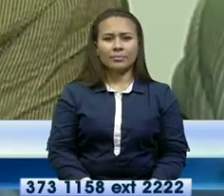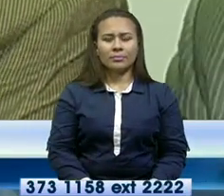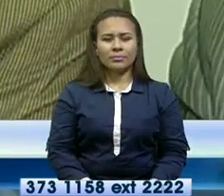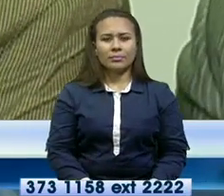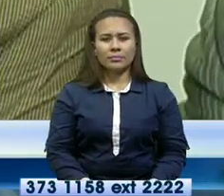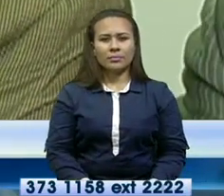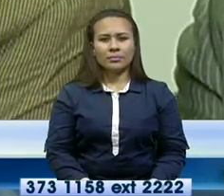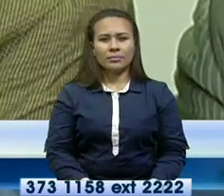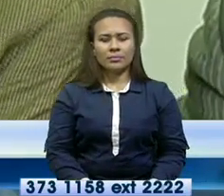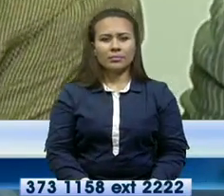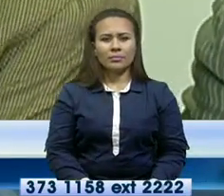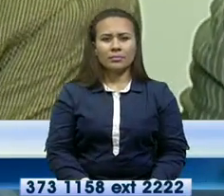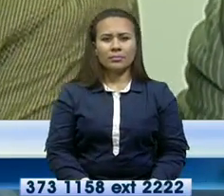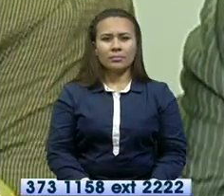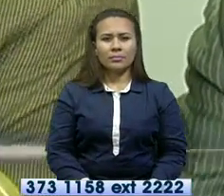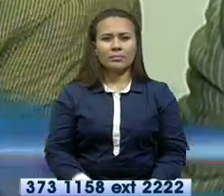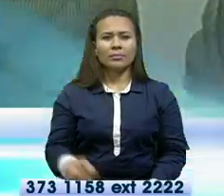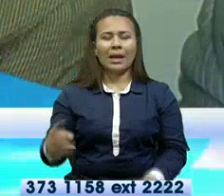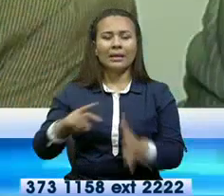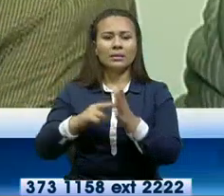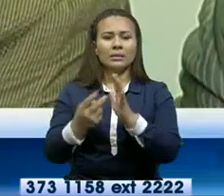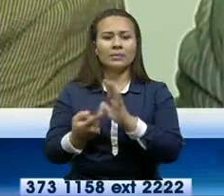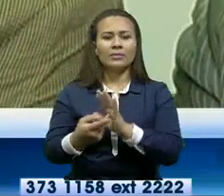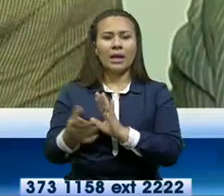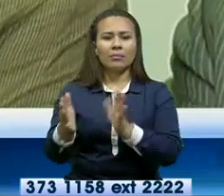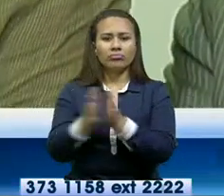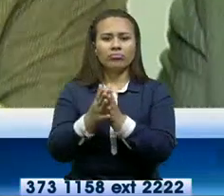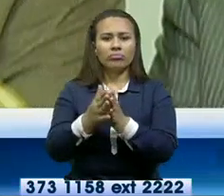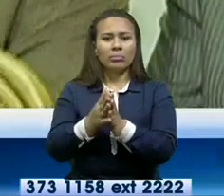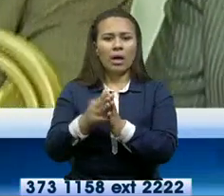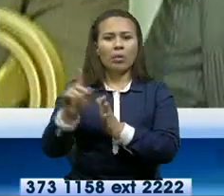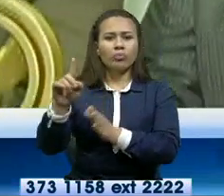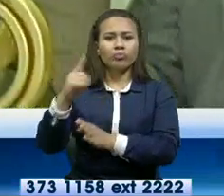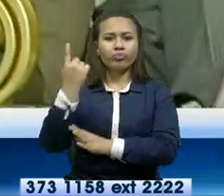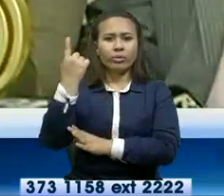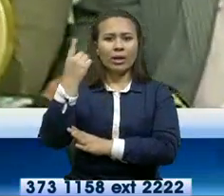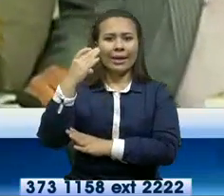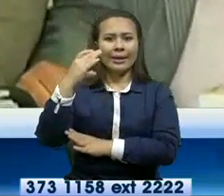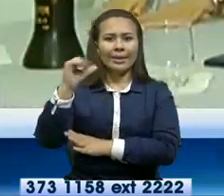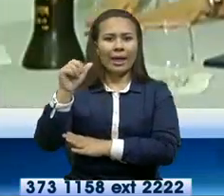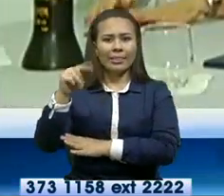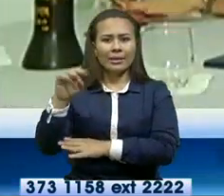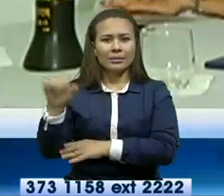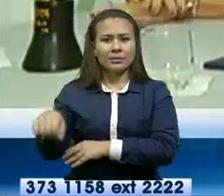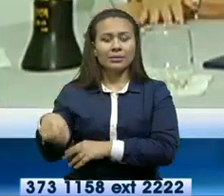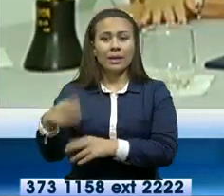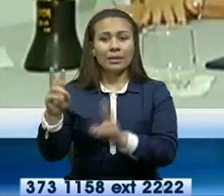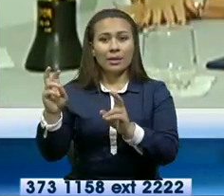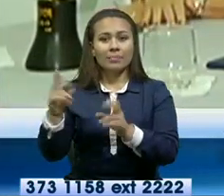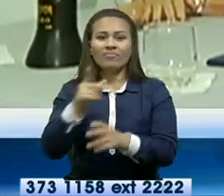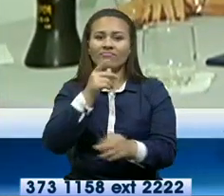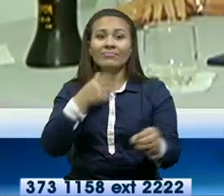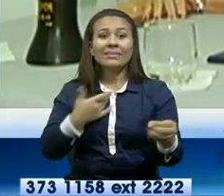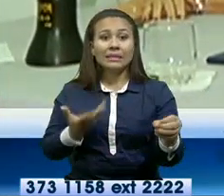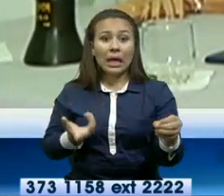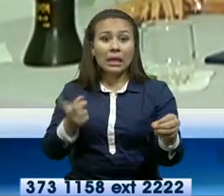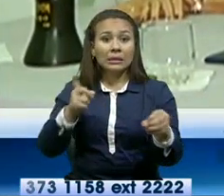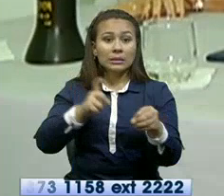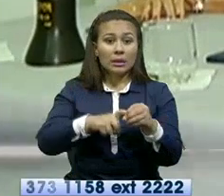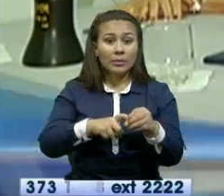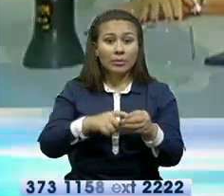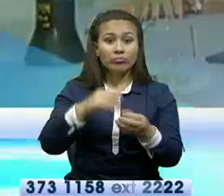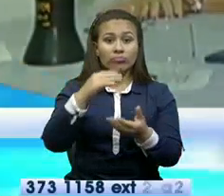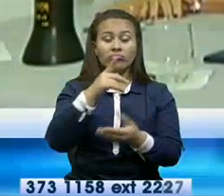que es el universo representante en el Ecuador de Cannes para este evento. Las inscripciones de las